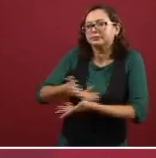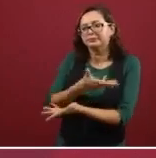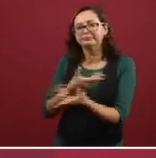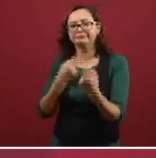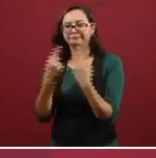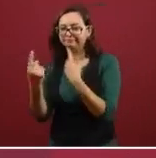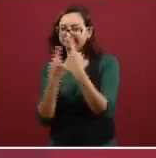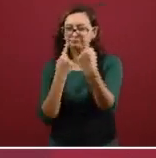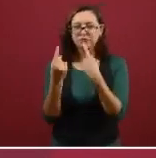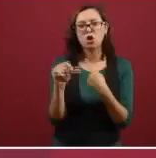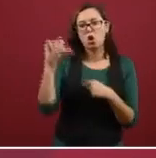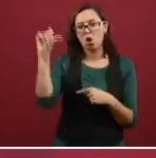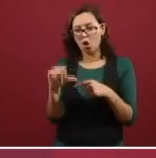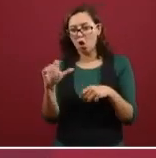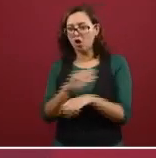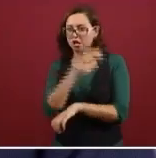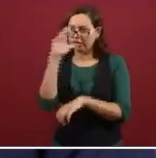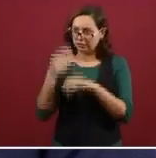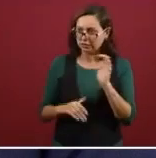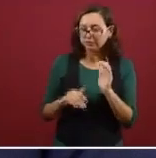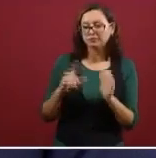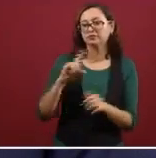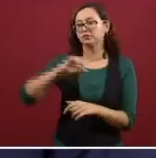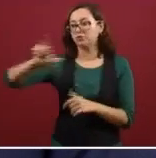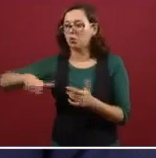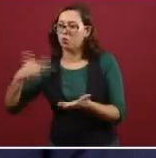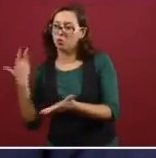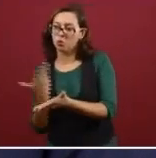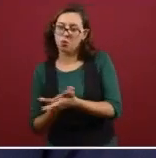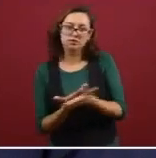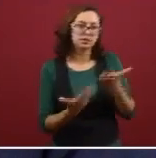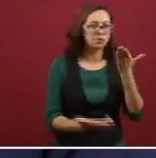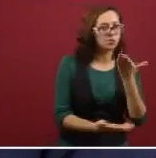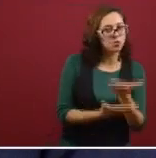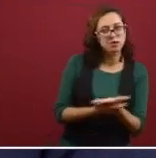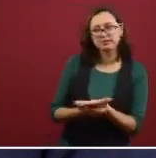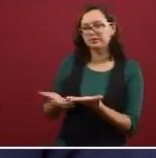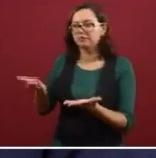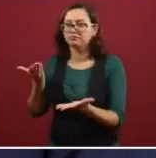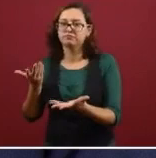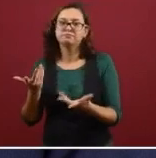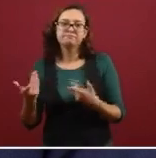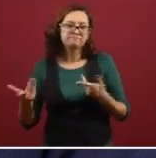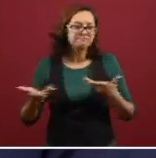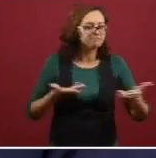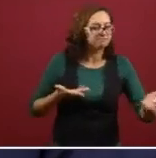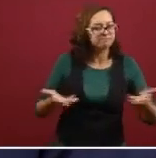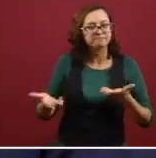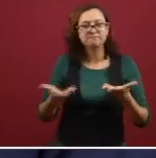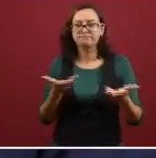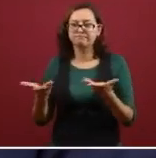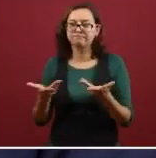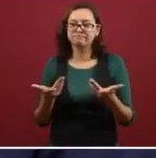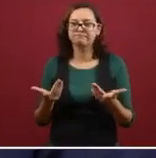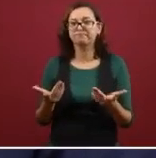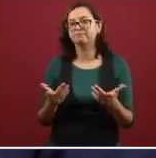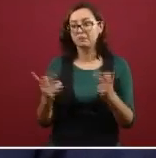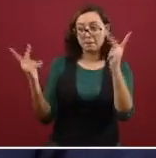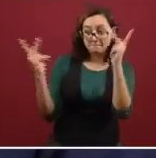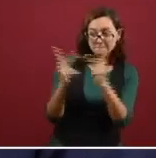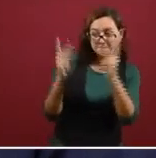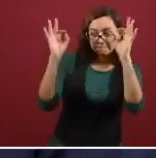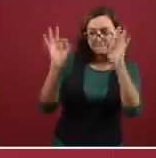Y luego van a haber propuestas y contrapropuestas hasta que se busque un acuerdo, que ese es el